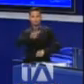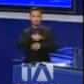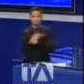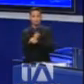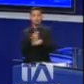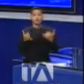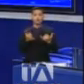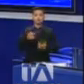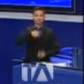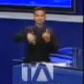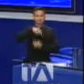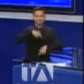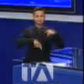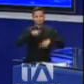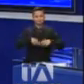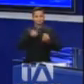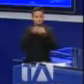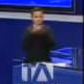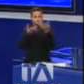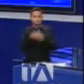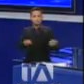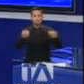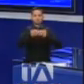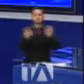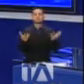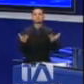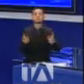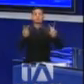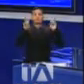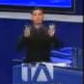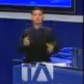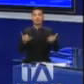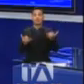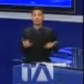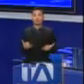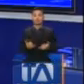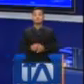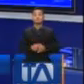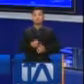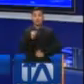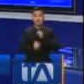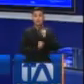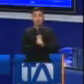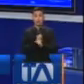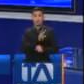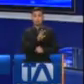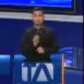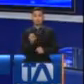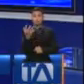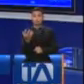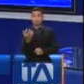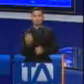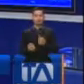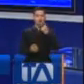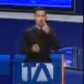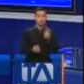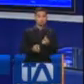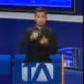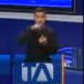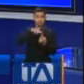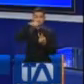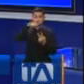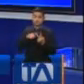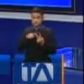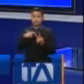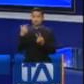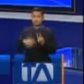7:54 Estamos de vuelta, amigos televidentes, con más información y nos vamos ya con nuestro tema del día. En el año 2015, dos hombres fueron sentenciados a prisión